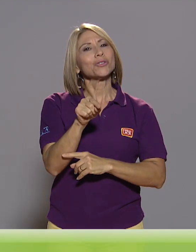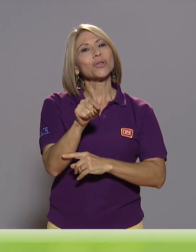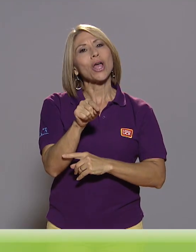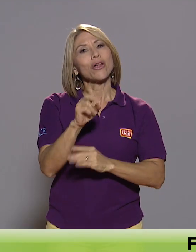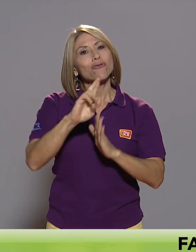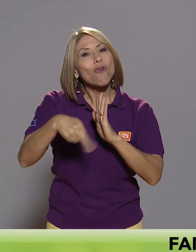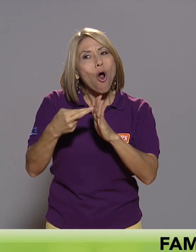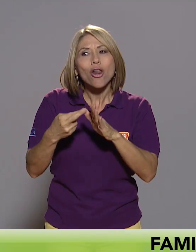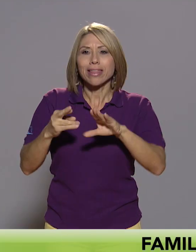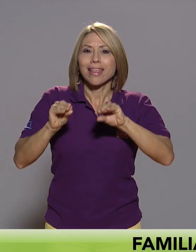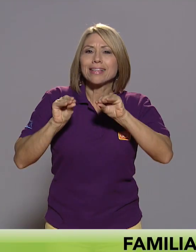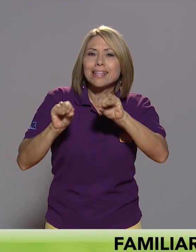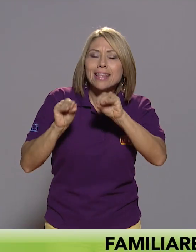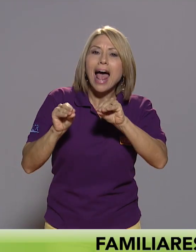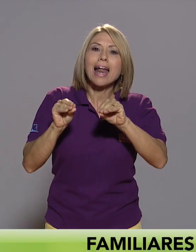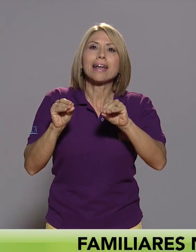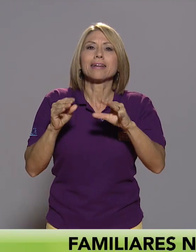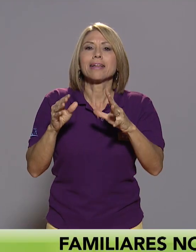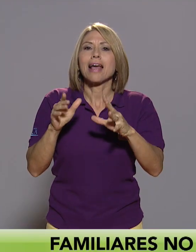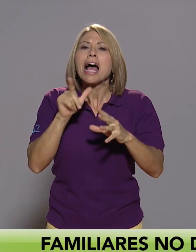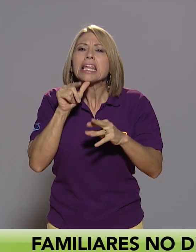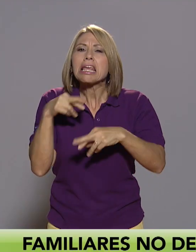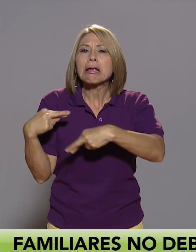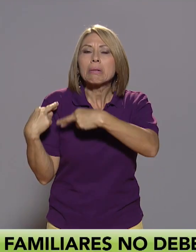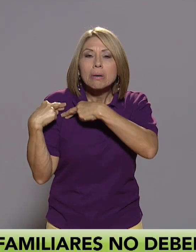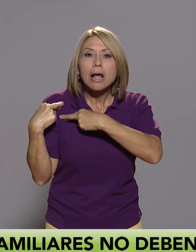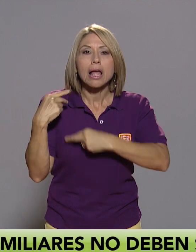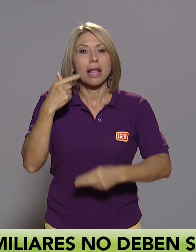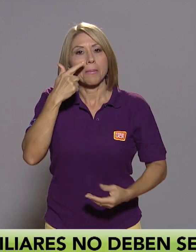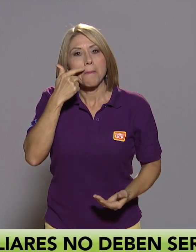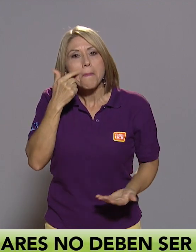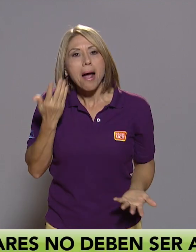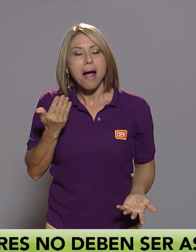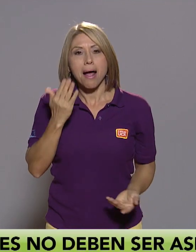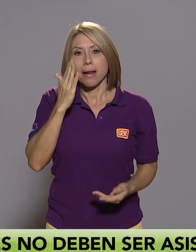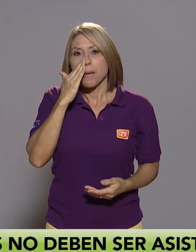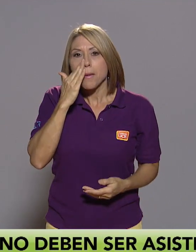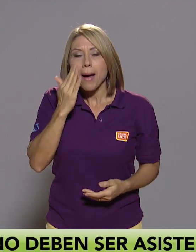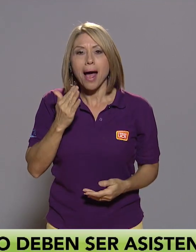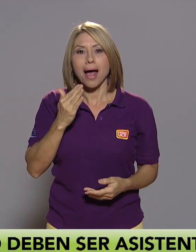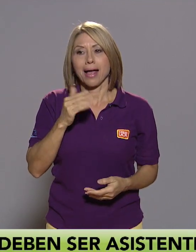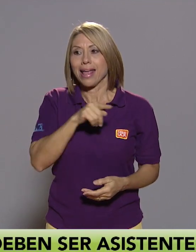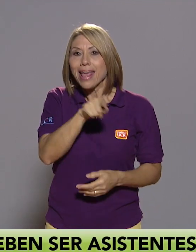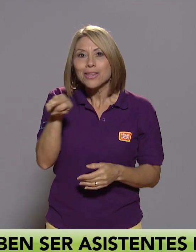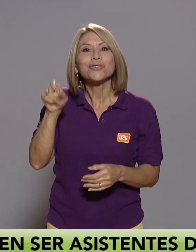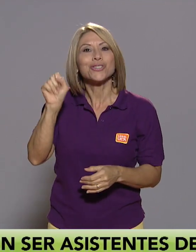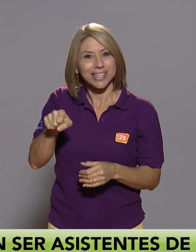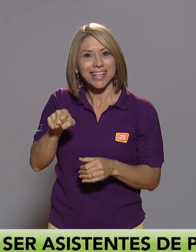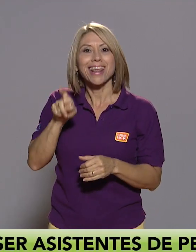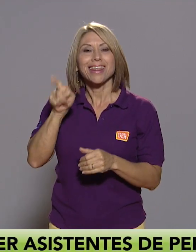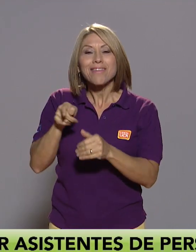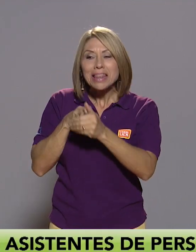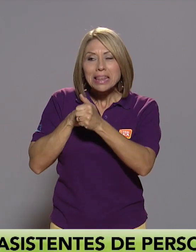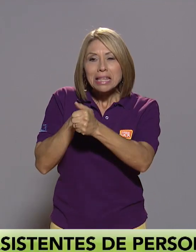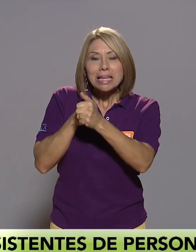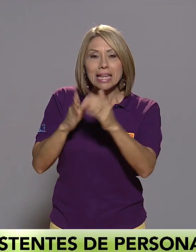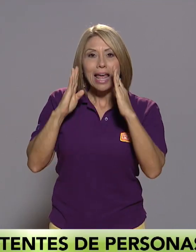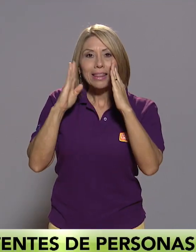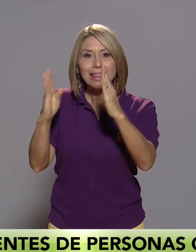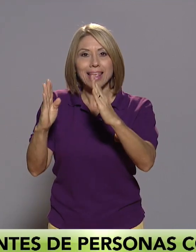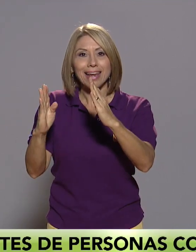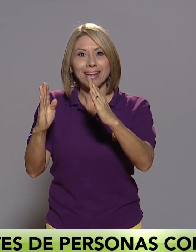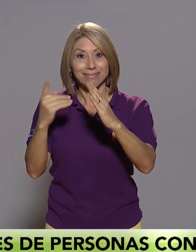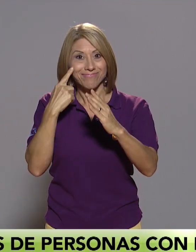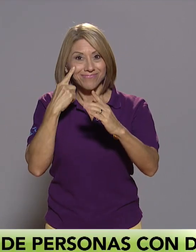tal vez el papá, la mamá, ¿verdad? Que sí tienen ese rol protagónico de dirigir, de atender, que ahí es donde entran